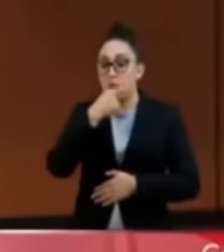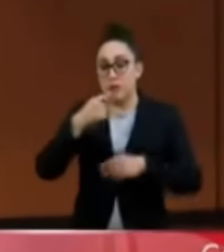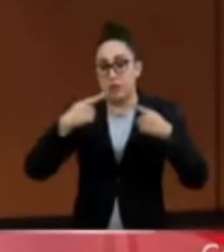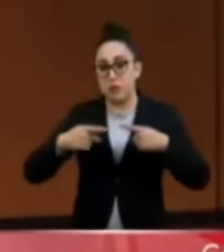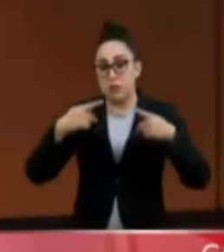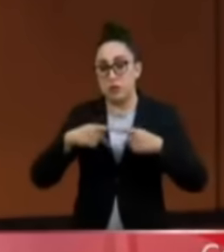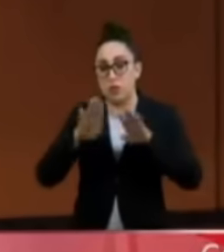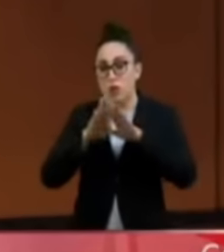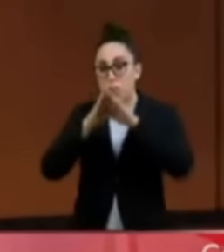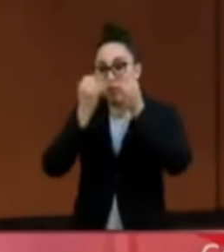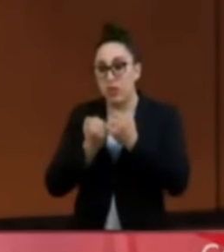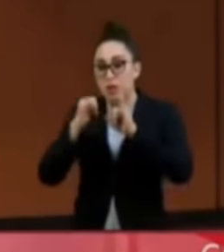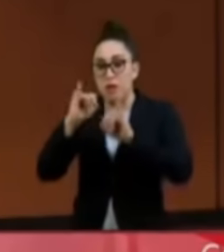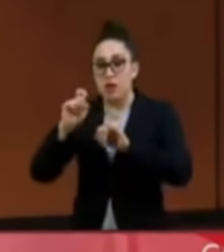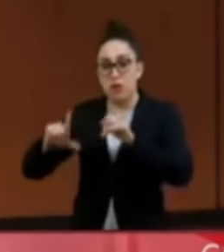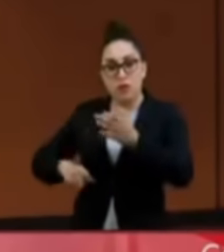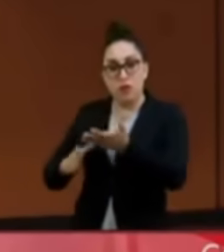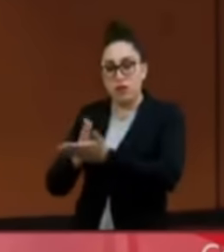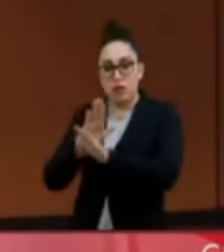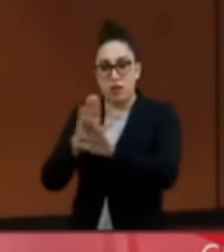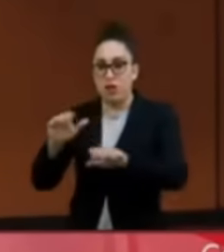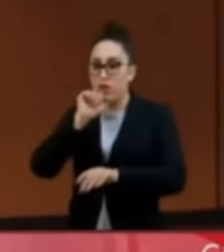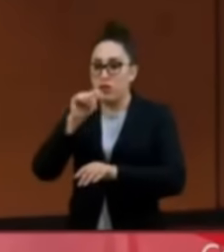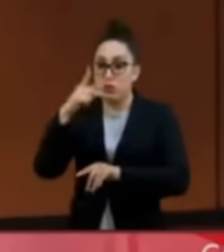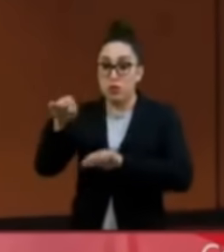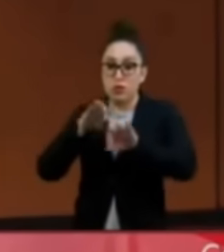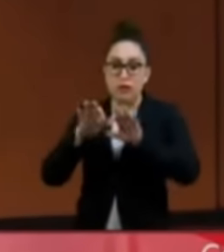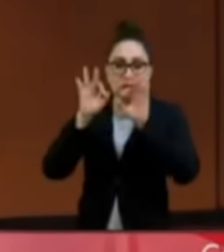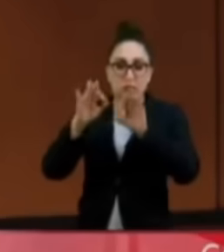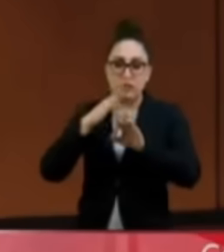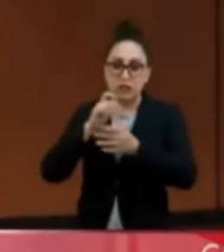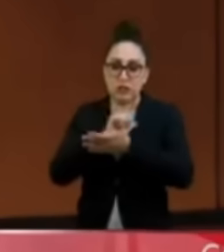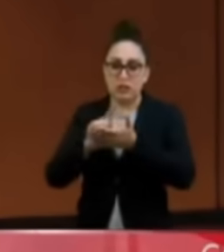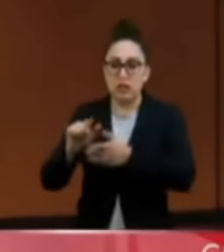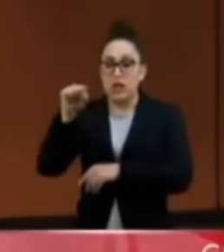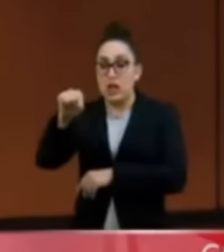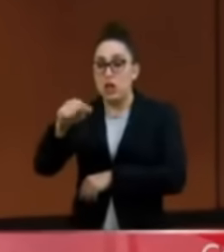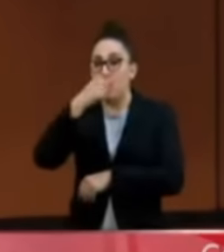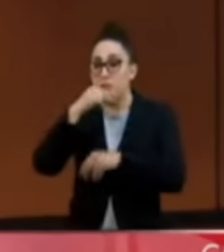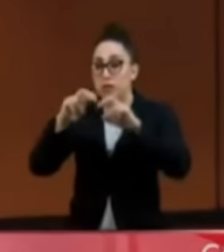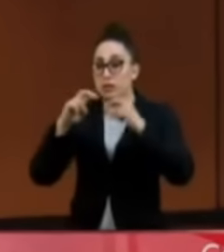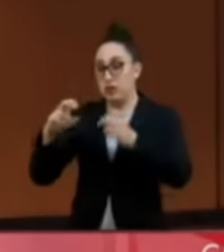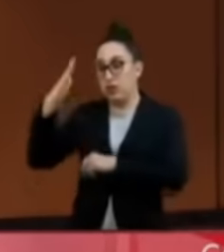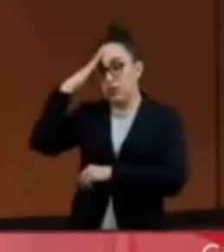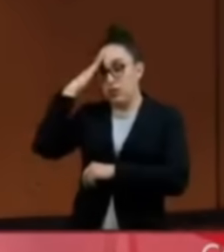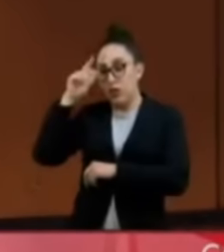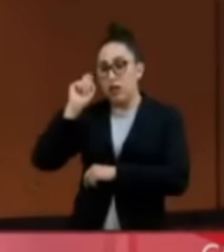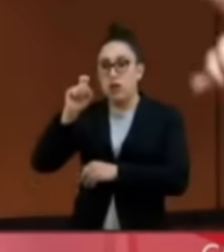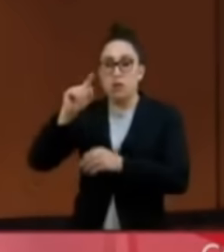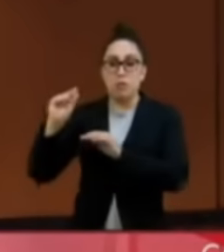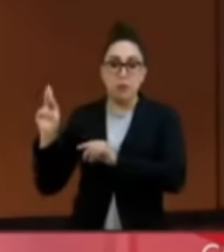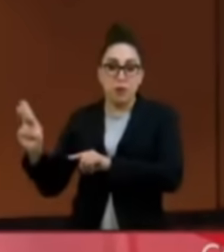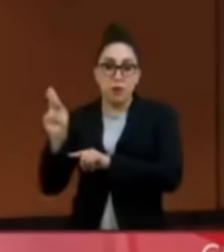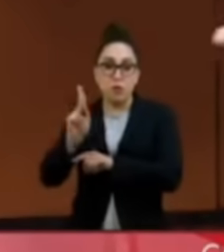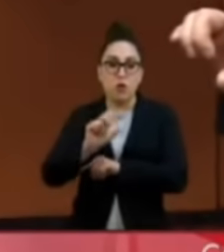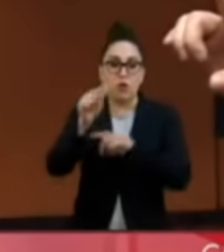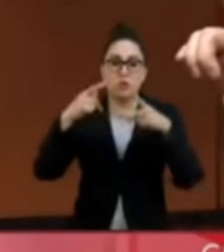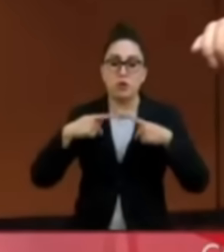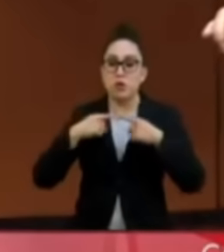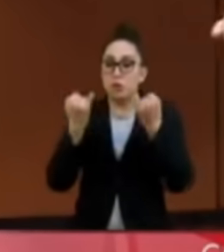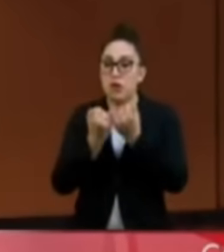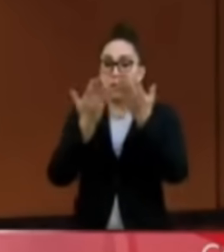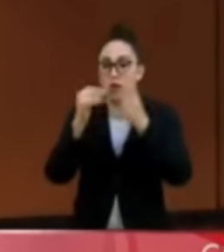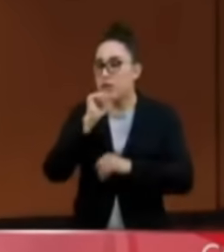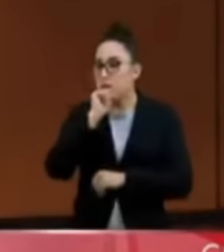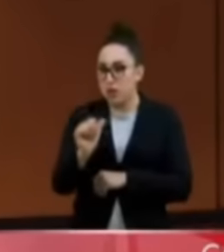independencia, fiera, incontenible. Hombres que le dieron lustre y que hasta hoy no han sido igualados por ninguna corte en la